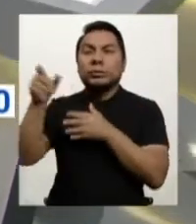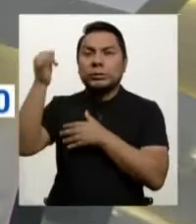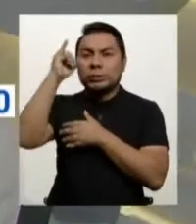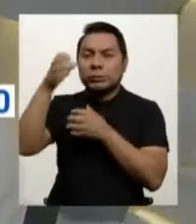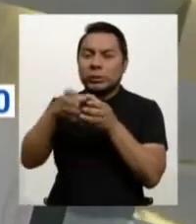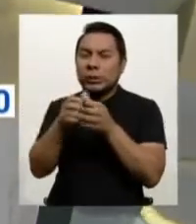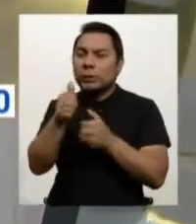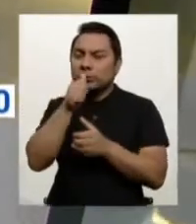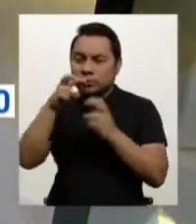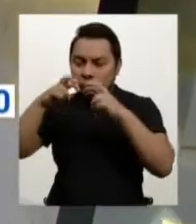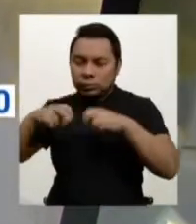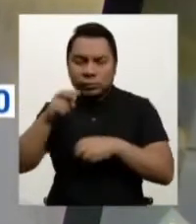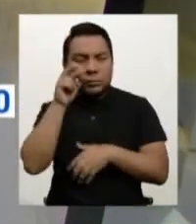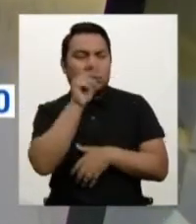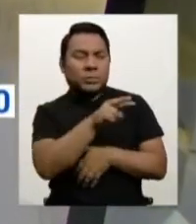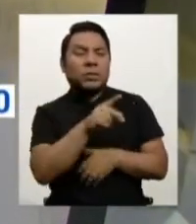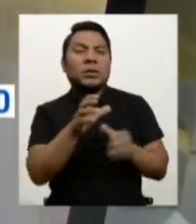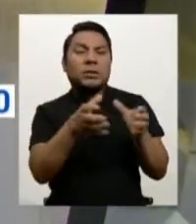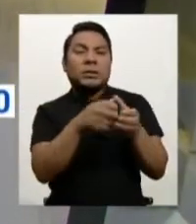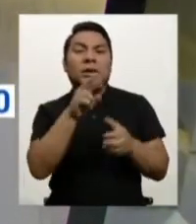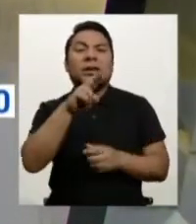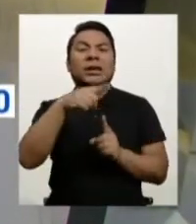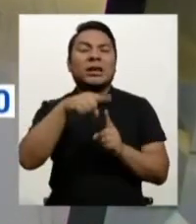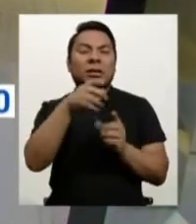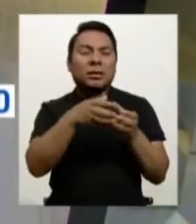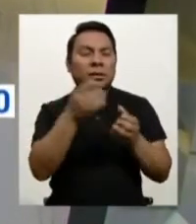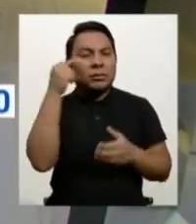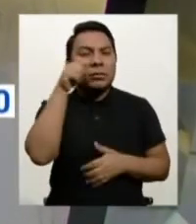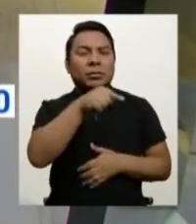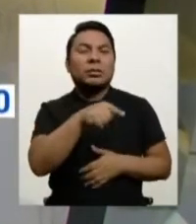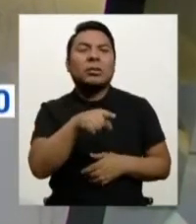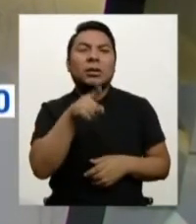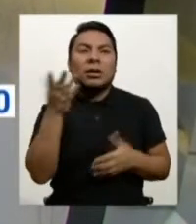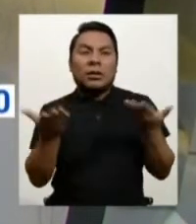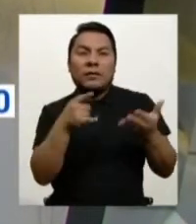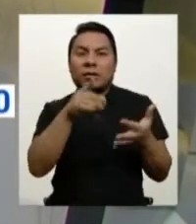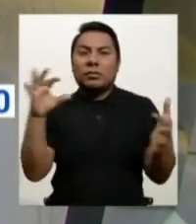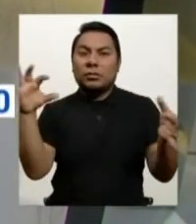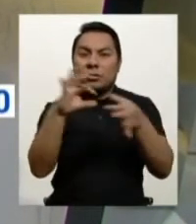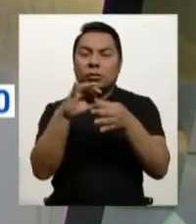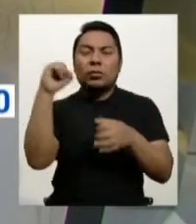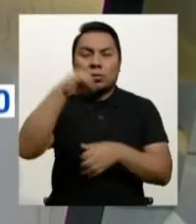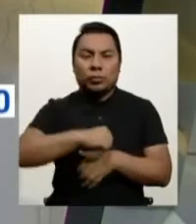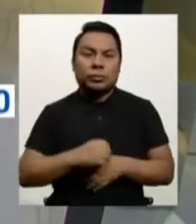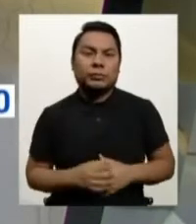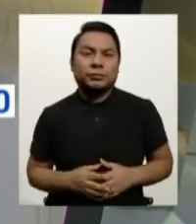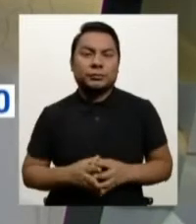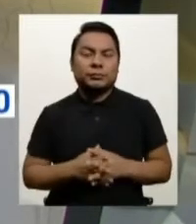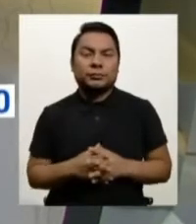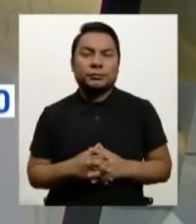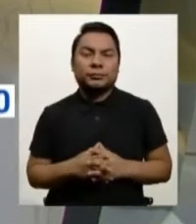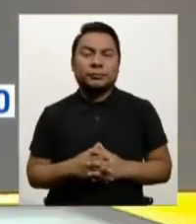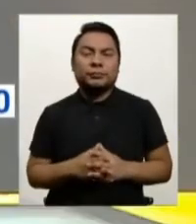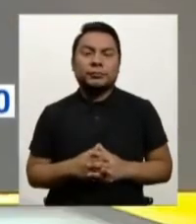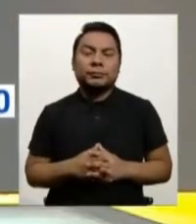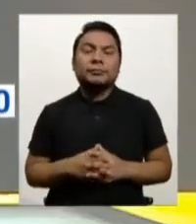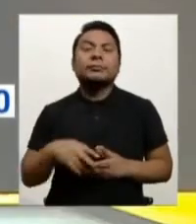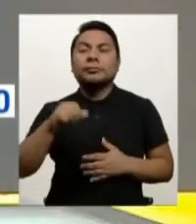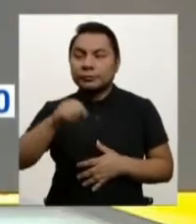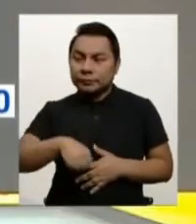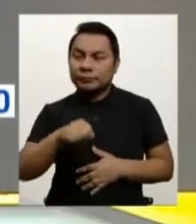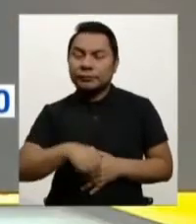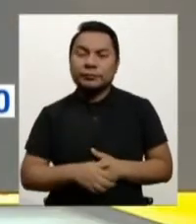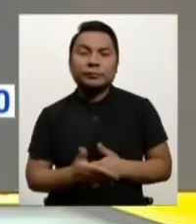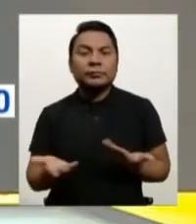porque consideran que RT es un mecanismo de propaganda ruso a nivel de las redes. Exactamente. Dicho sea de paso,